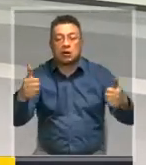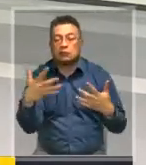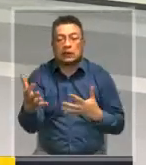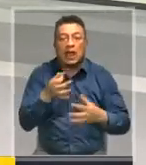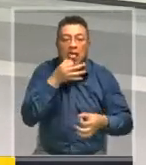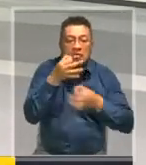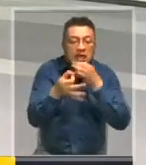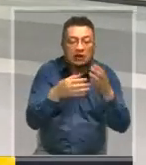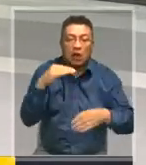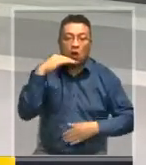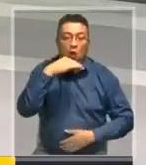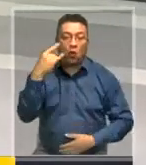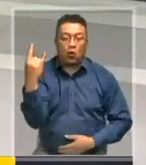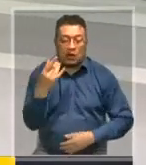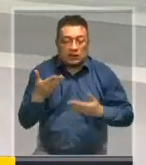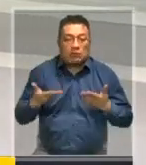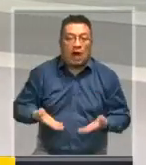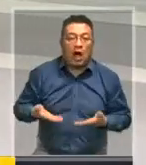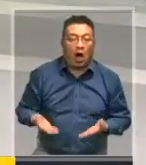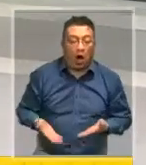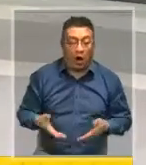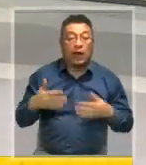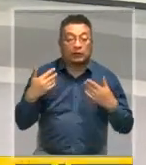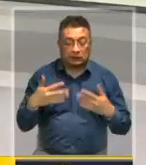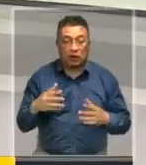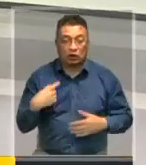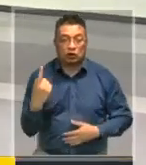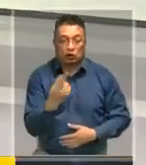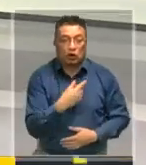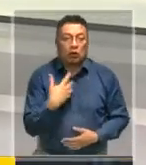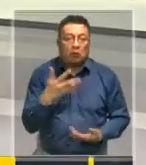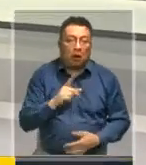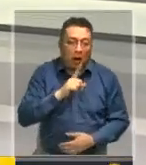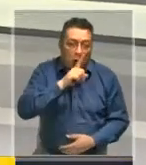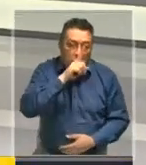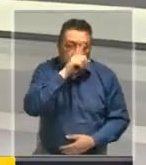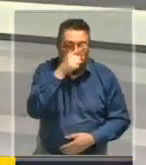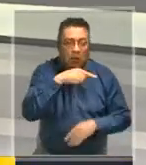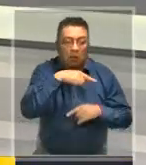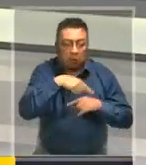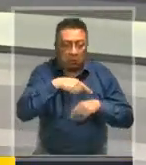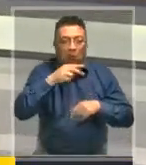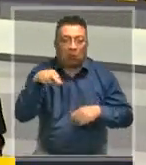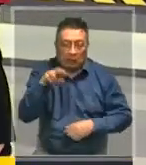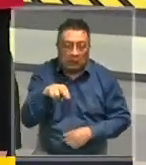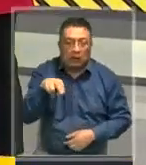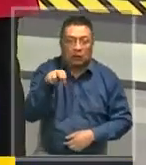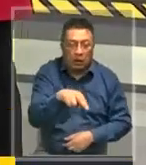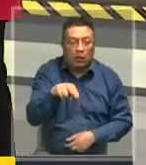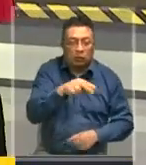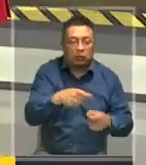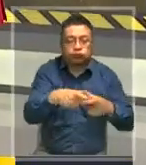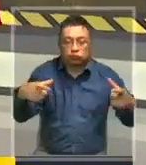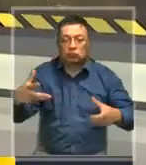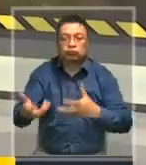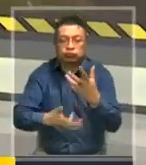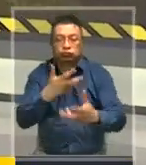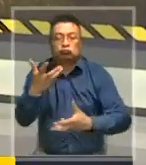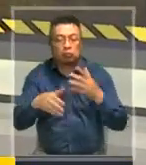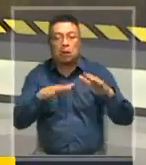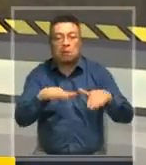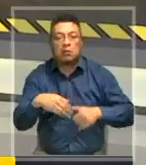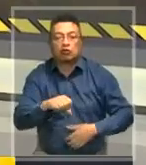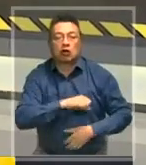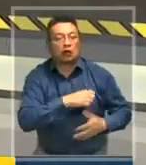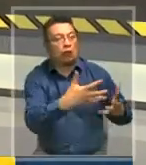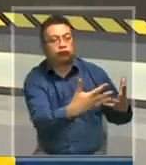de esta emergencia que estamos viviendo, a la que ya hemos estado un poco más o menos acostumbrados estos últimos días, porque han habido varios focos de incendio que han provocado lo mismo en la